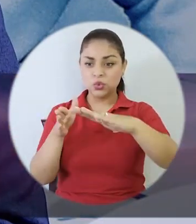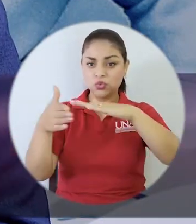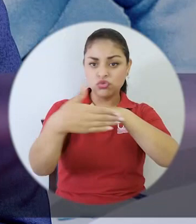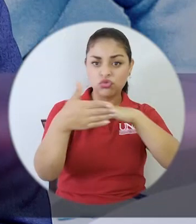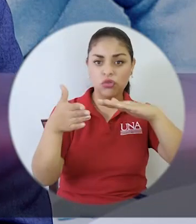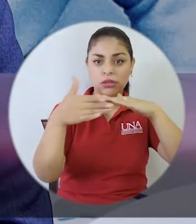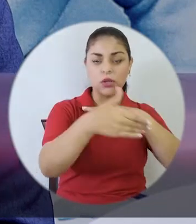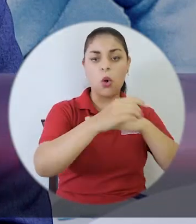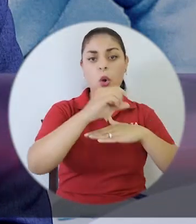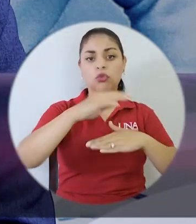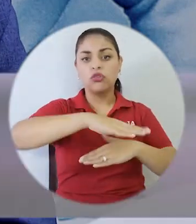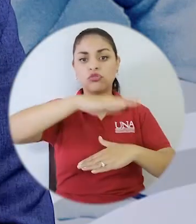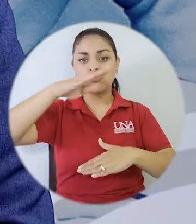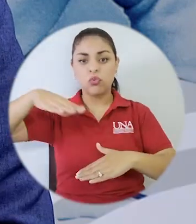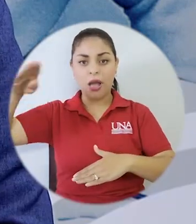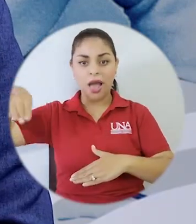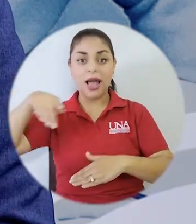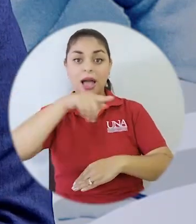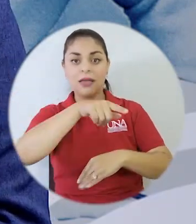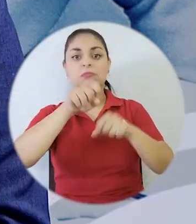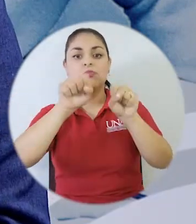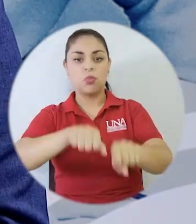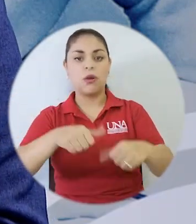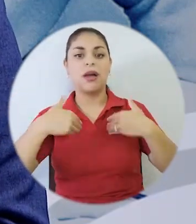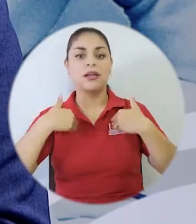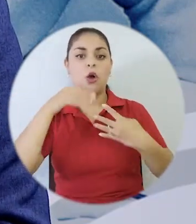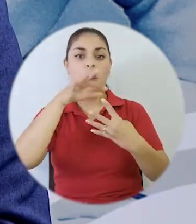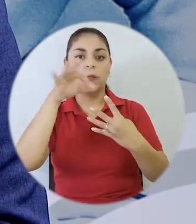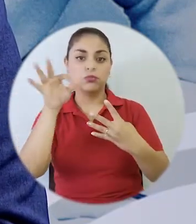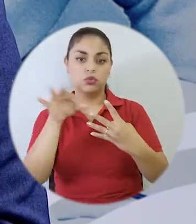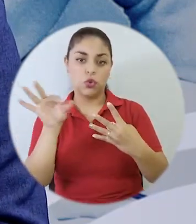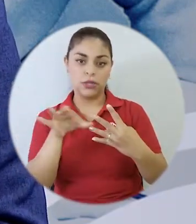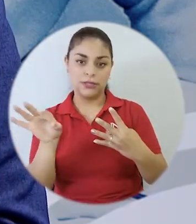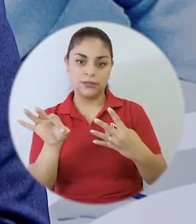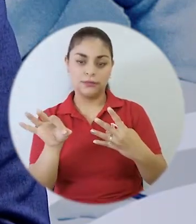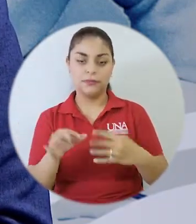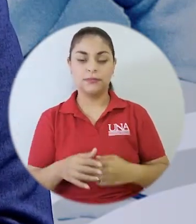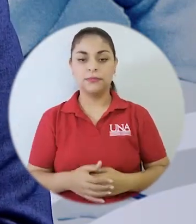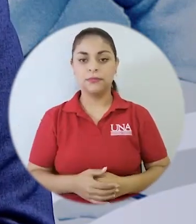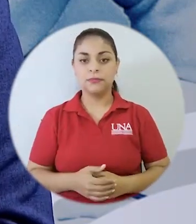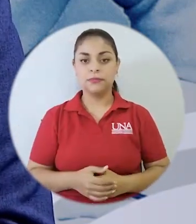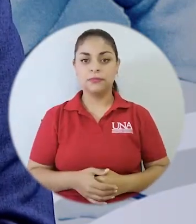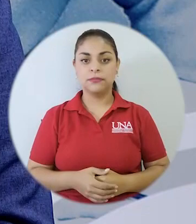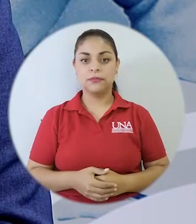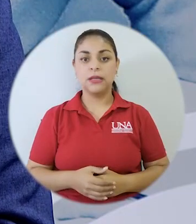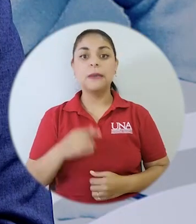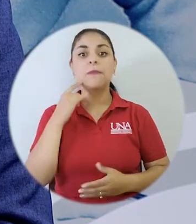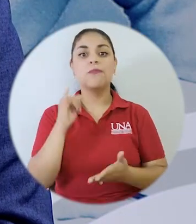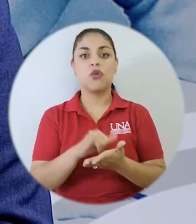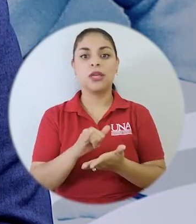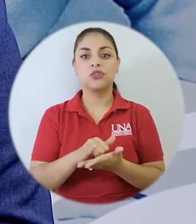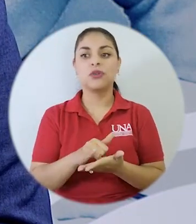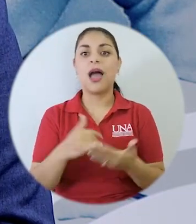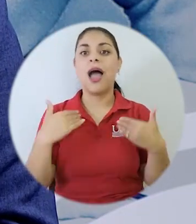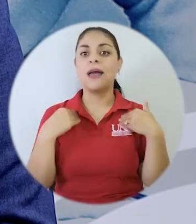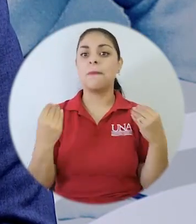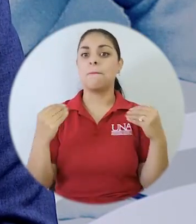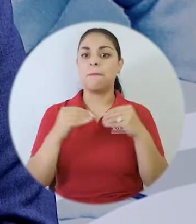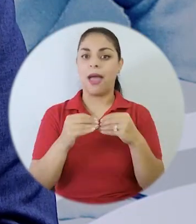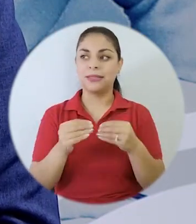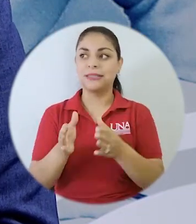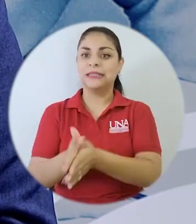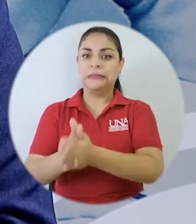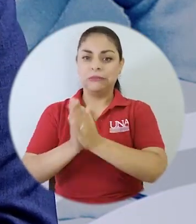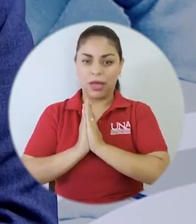esas zonas costeras o rurales puedan tener opciones. Y jalamos lo que en economía se dice que es generar